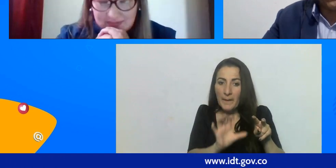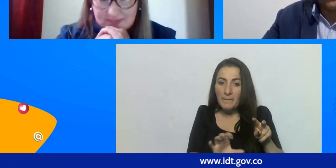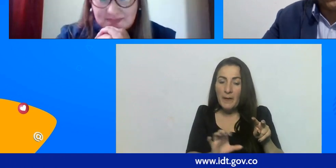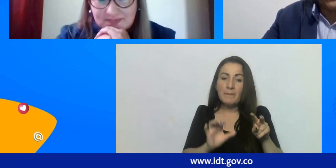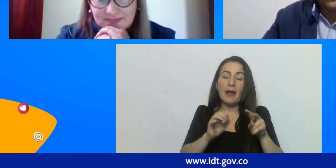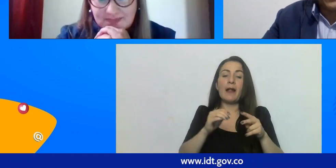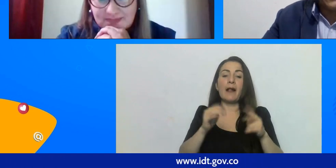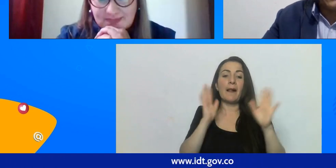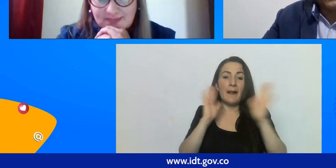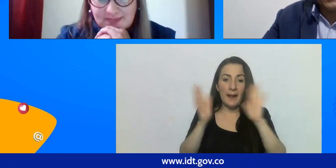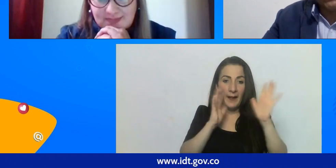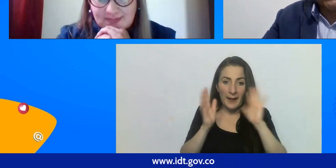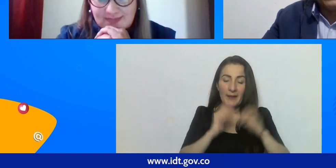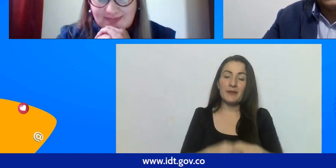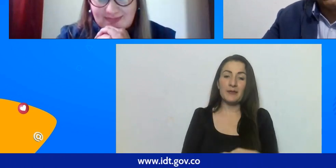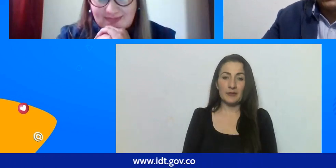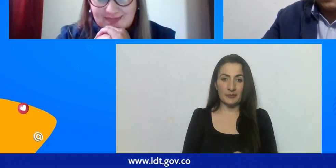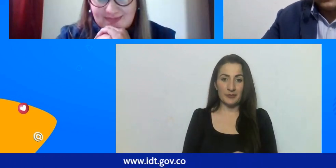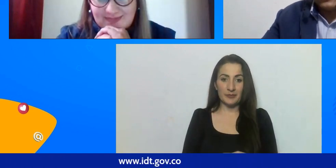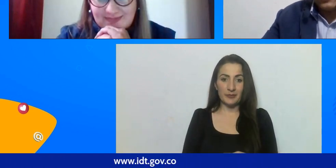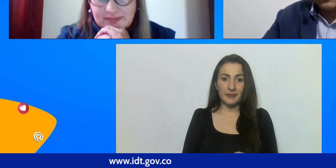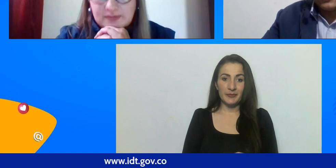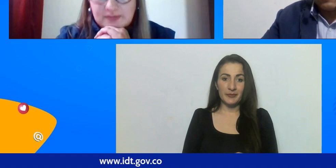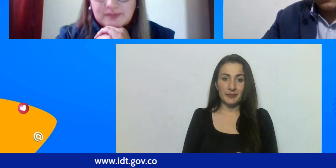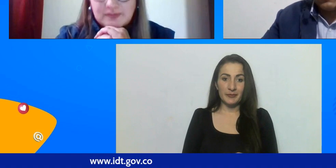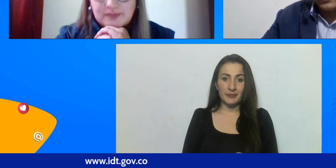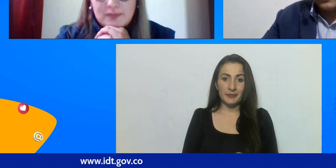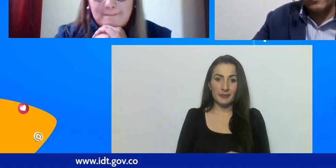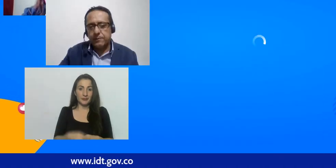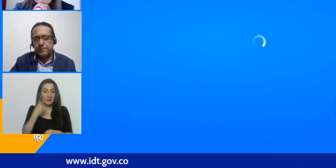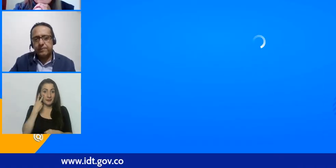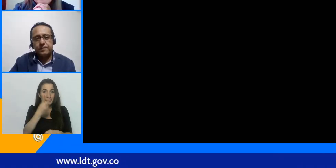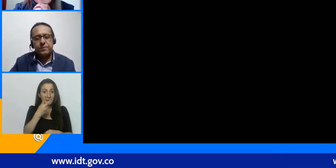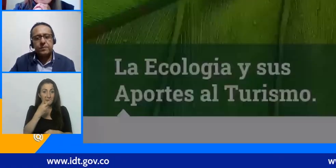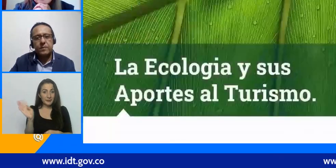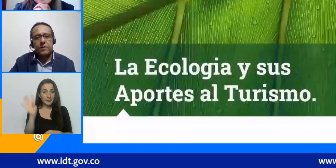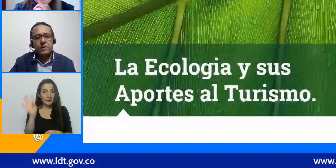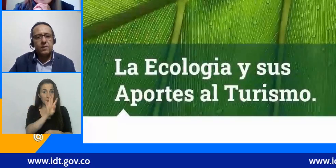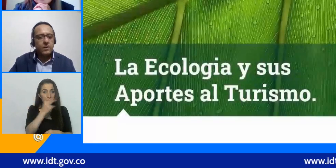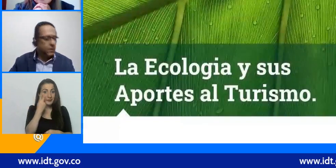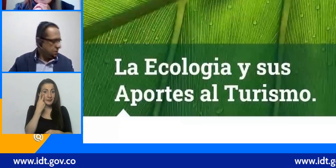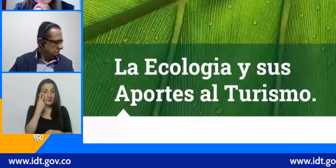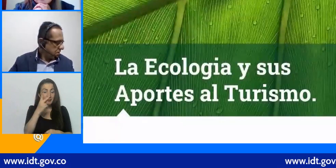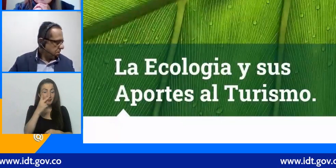chat. Vale, me confirman entonces la presentación se está viendo ya, ¿cierto?